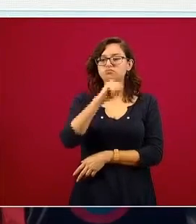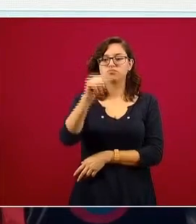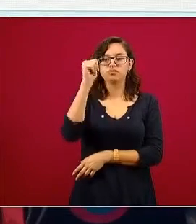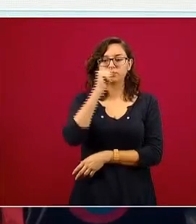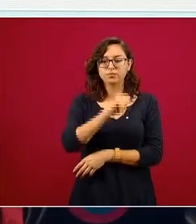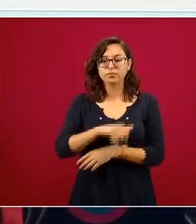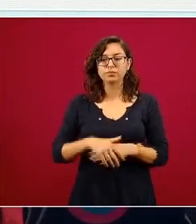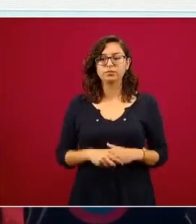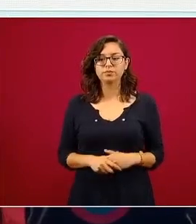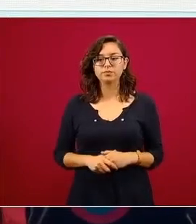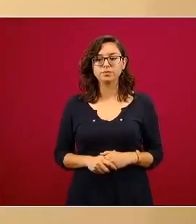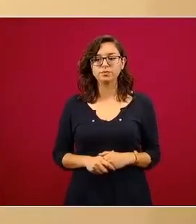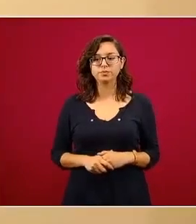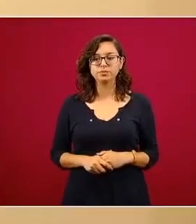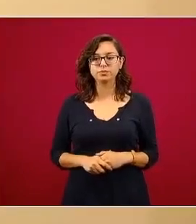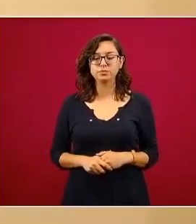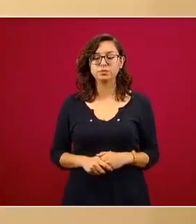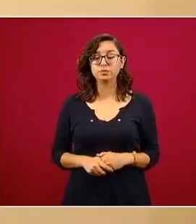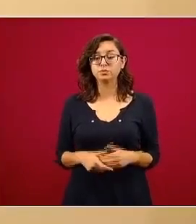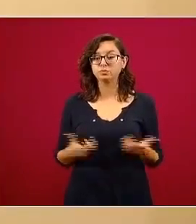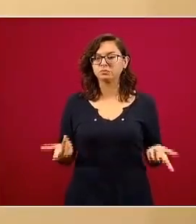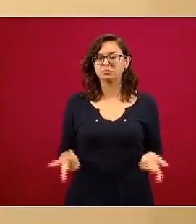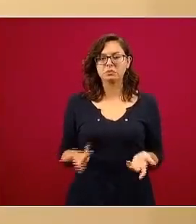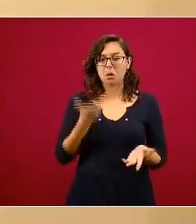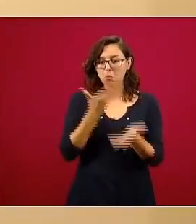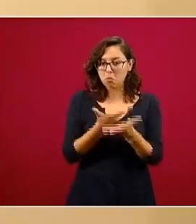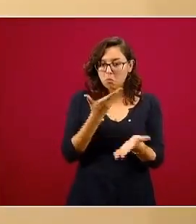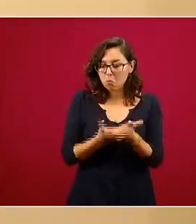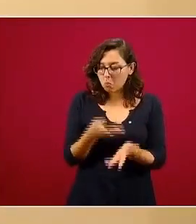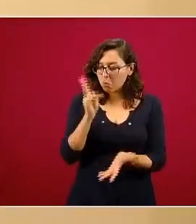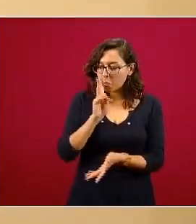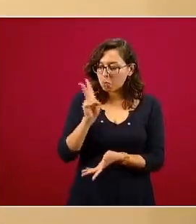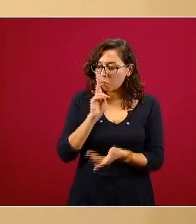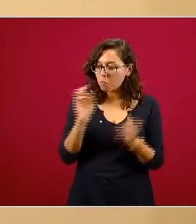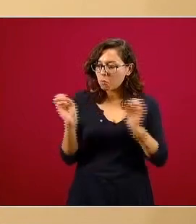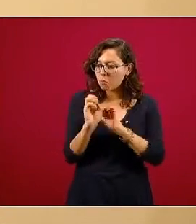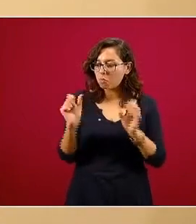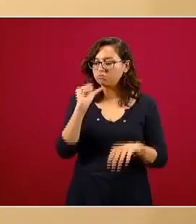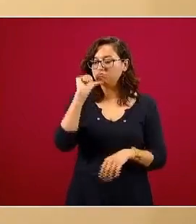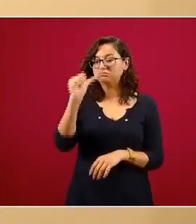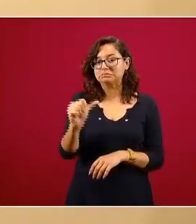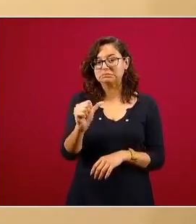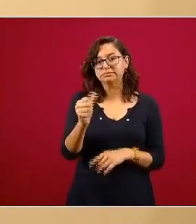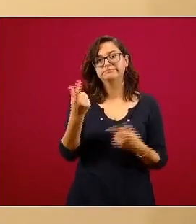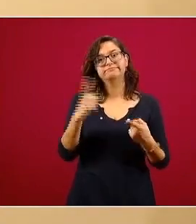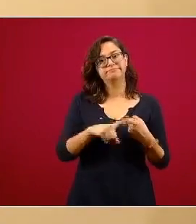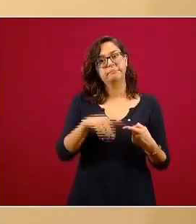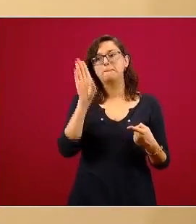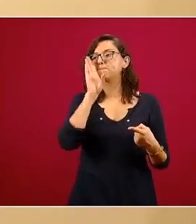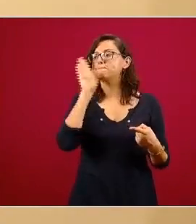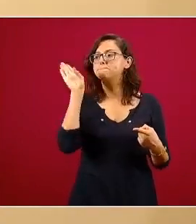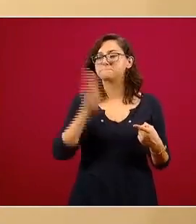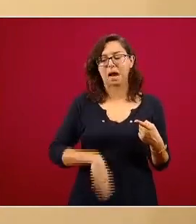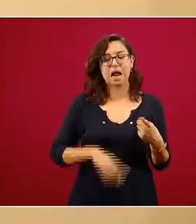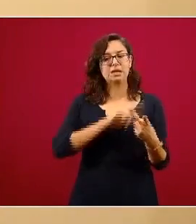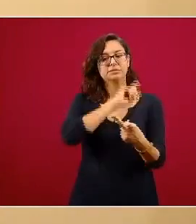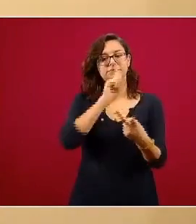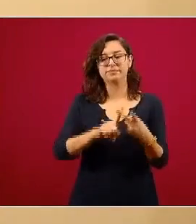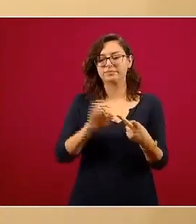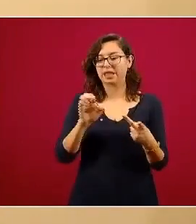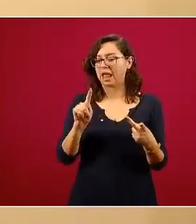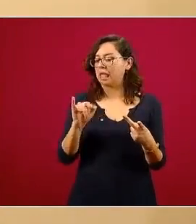Porque es una mala práctica médica y tiene implicaciones éticas muy